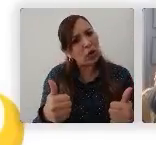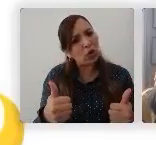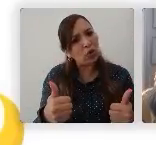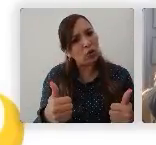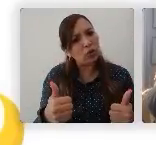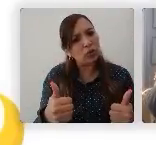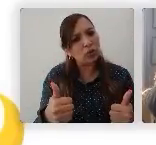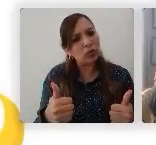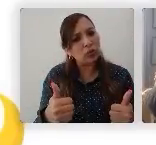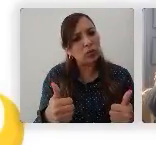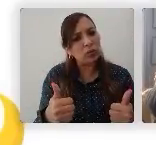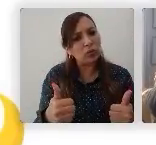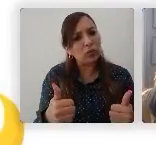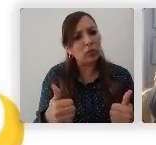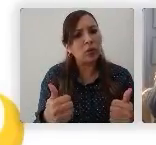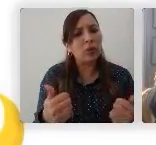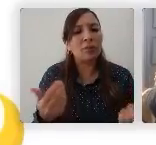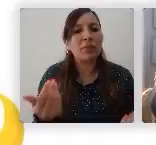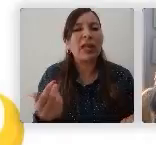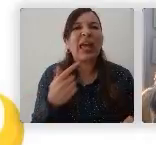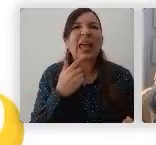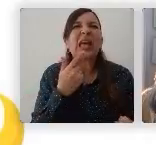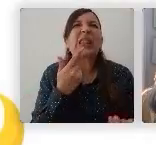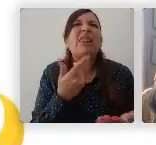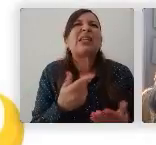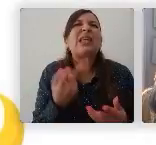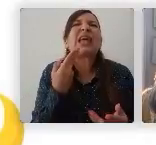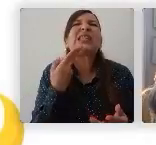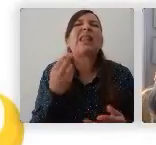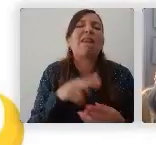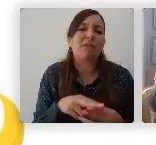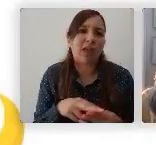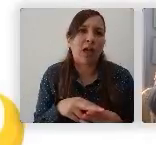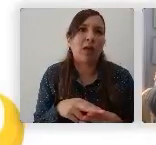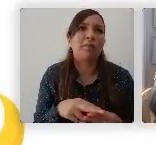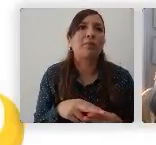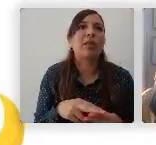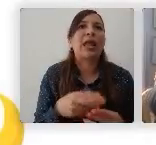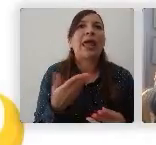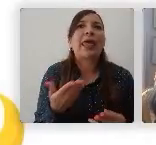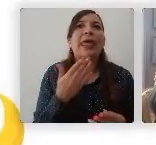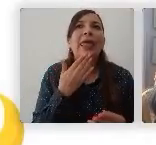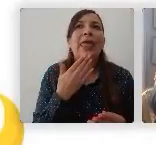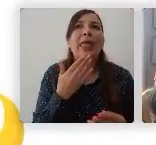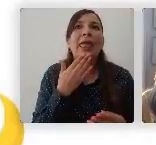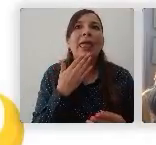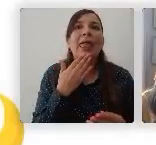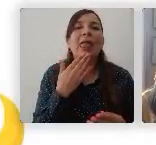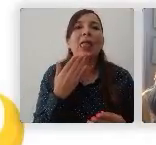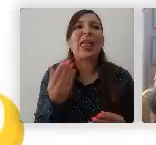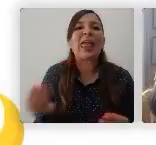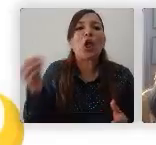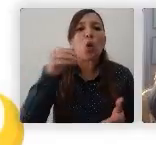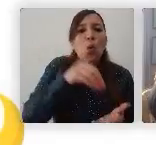decir que vamos a incluir elementos modernos que irrumpan con la tradicionalidad si no tenemos que incluir elementos